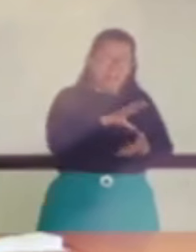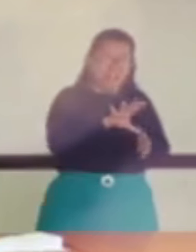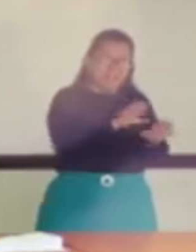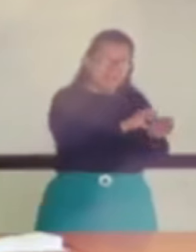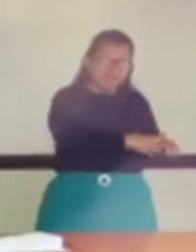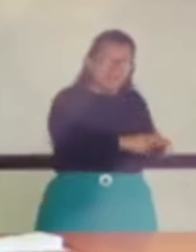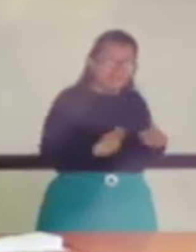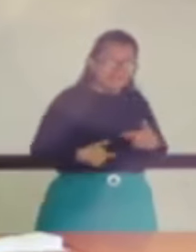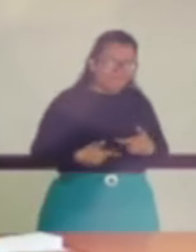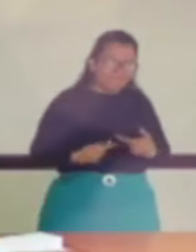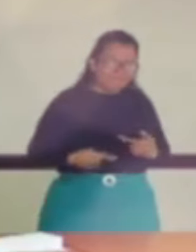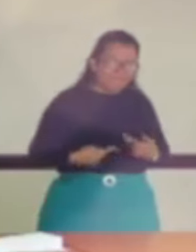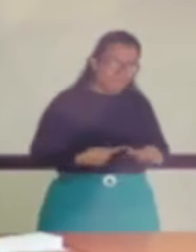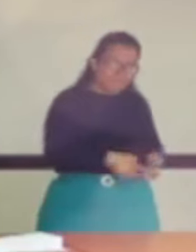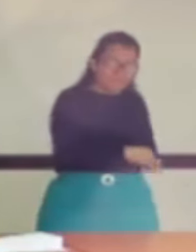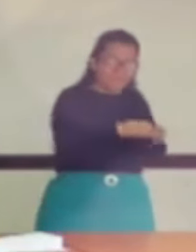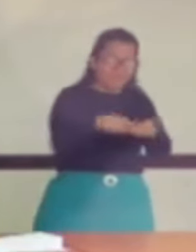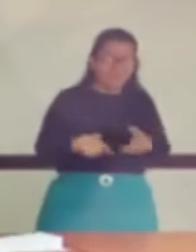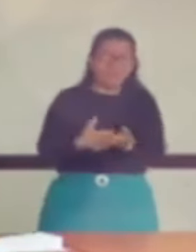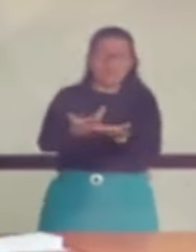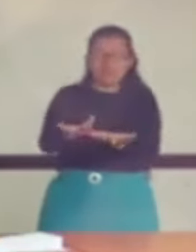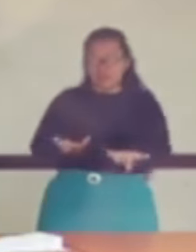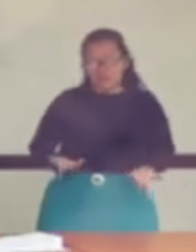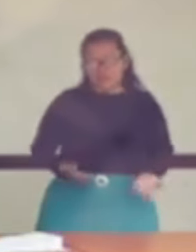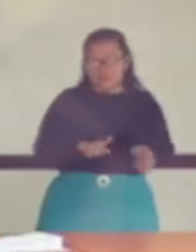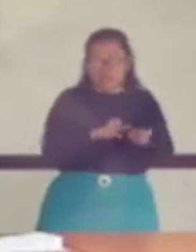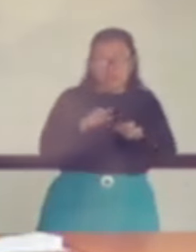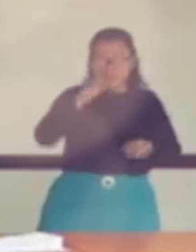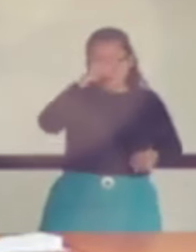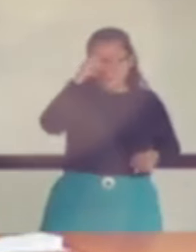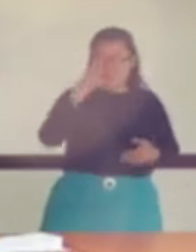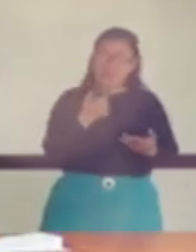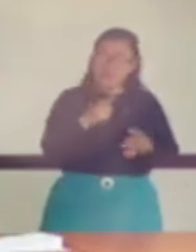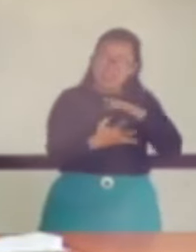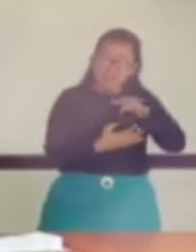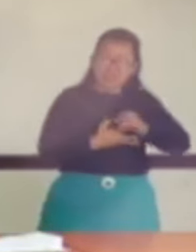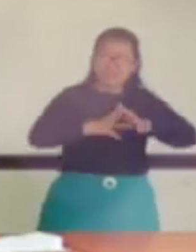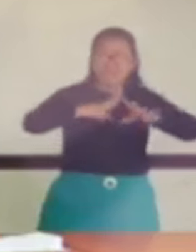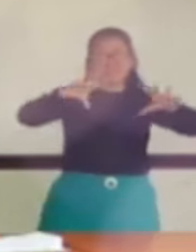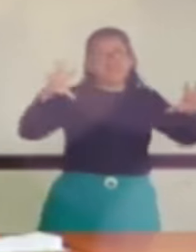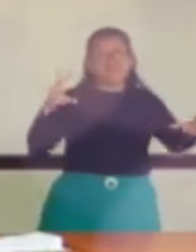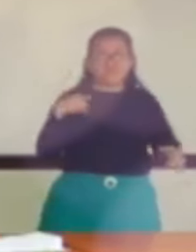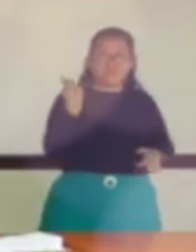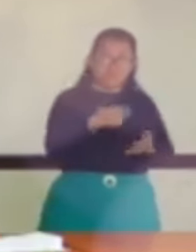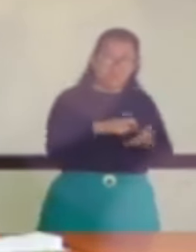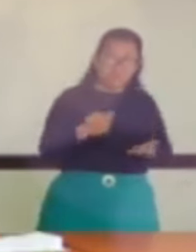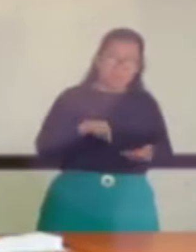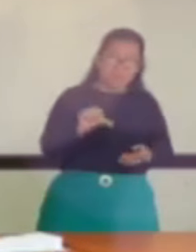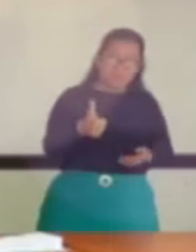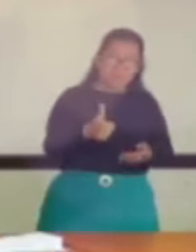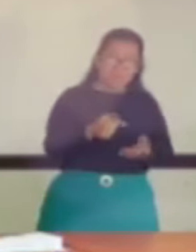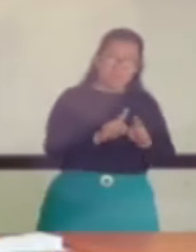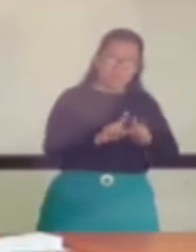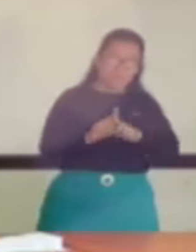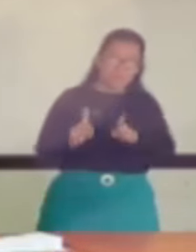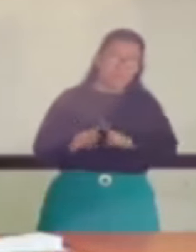del Ministerio de Salud, de estos trabajadores, puede existir una red mucho mayor a nivel nacional, también en otros centros asistenciales que